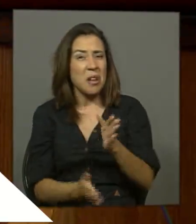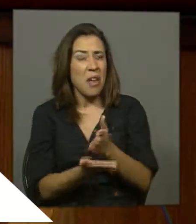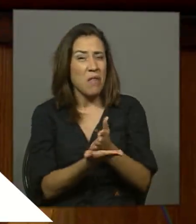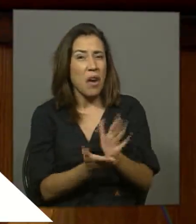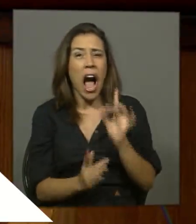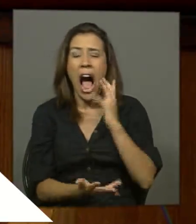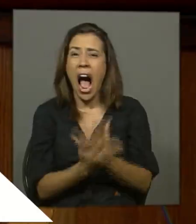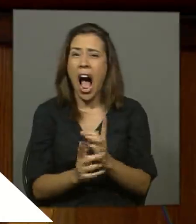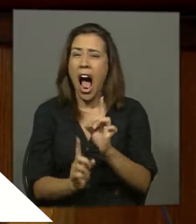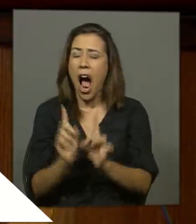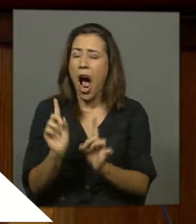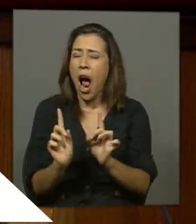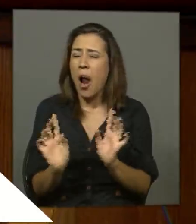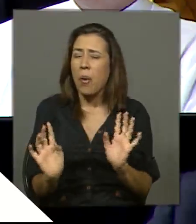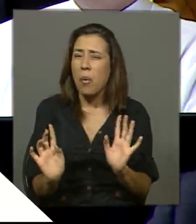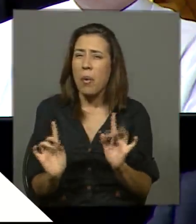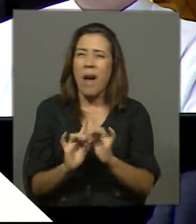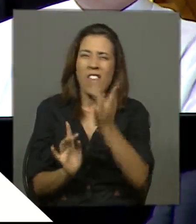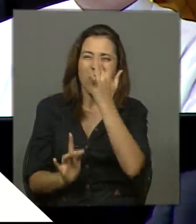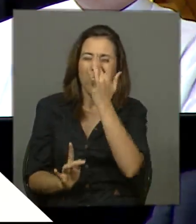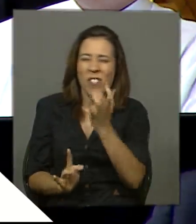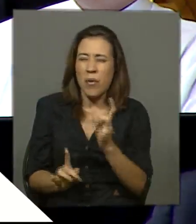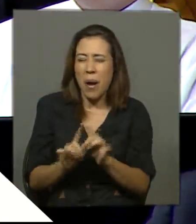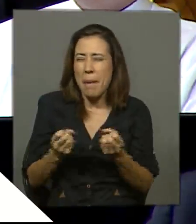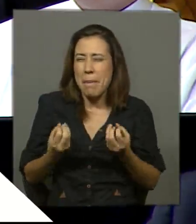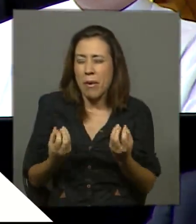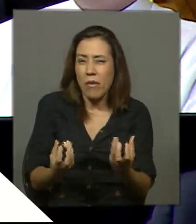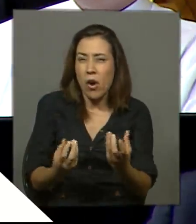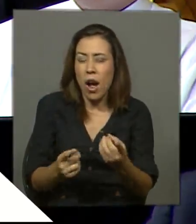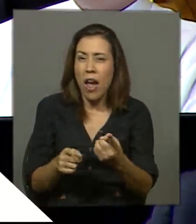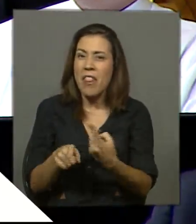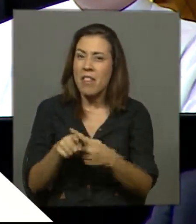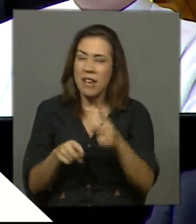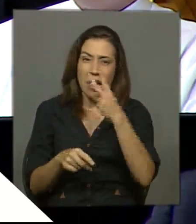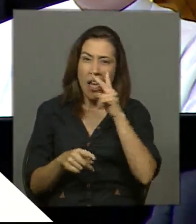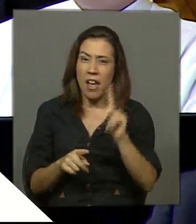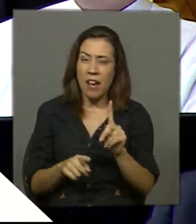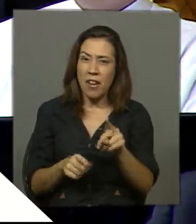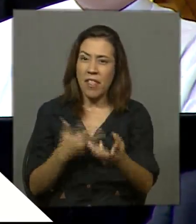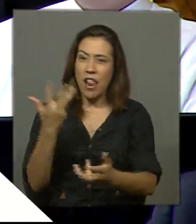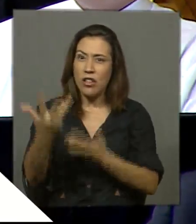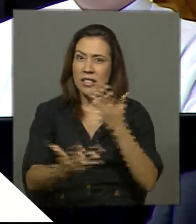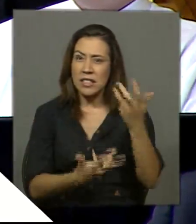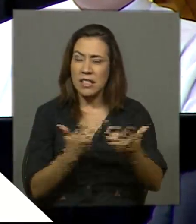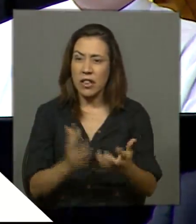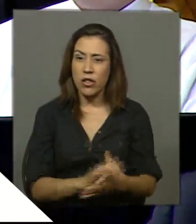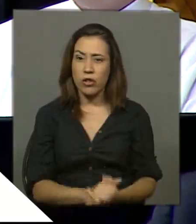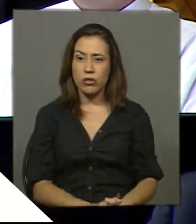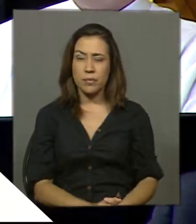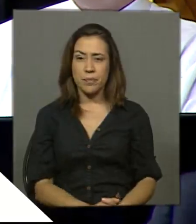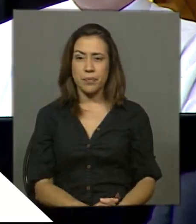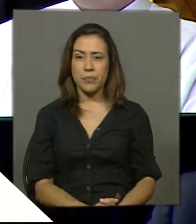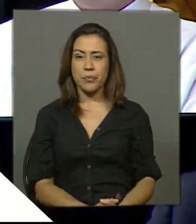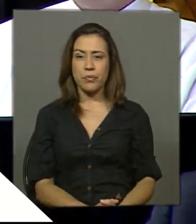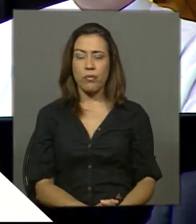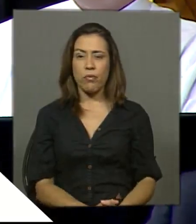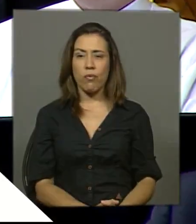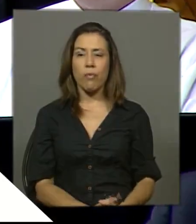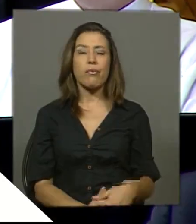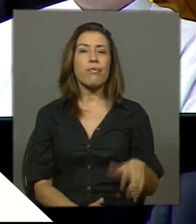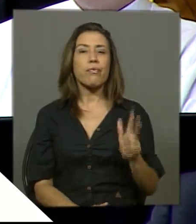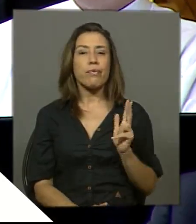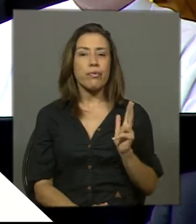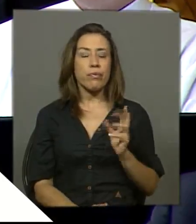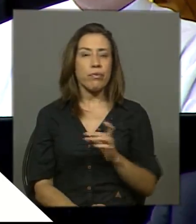exista alguna intencionalidad distinta en estos incendios Gracias diputado